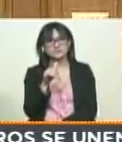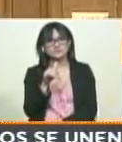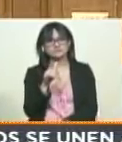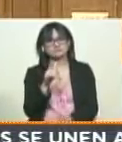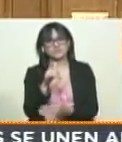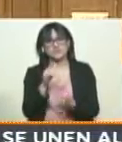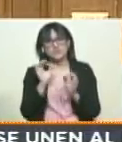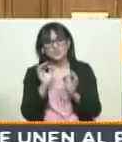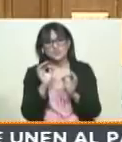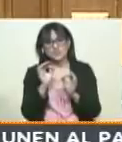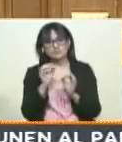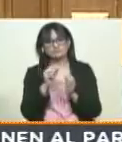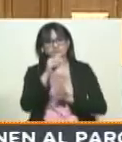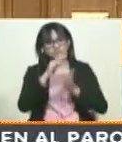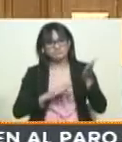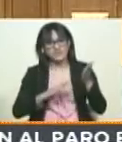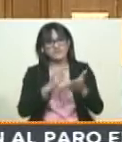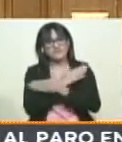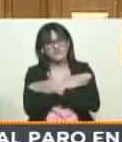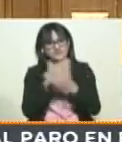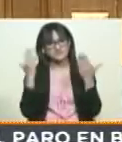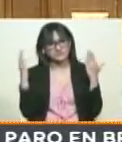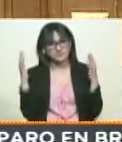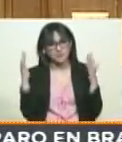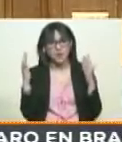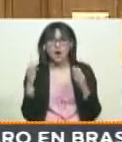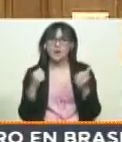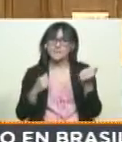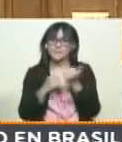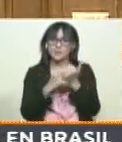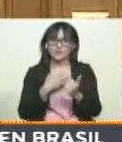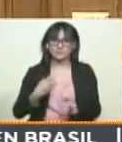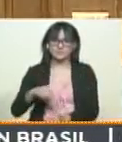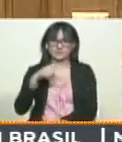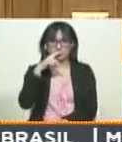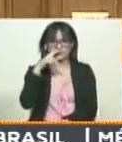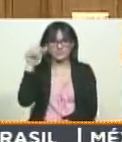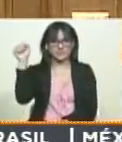de felicitación y de apoyo al presidente Maduro.